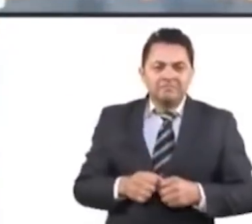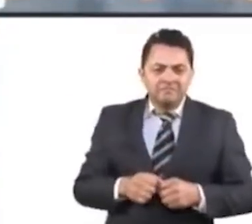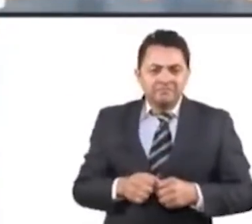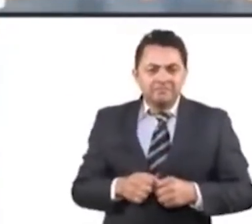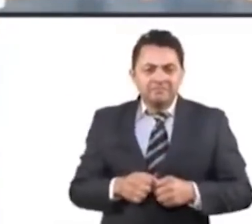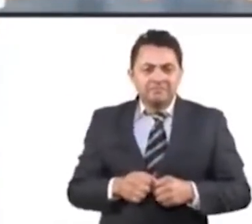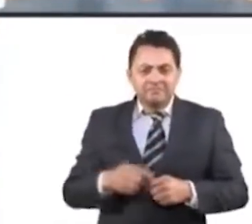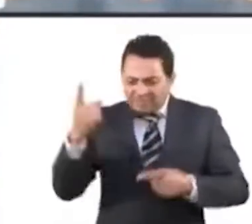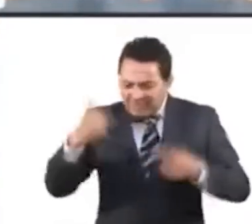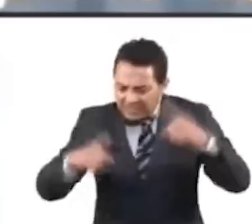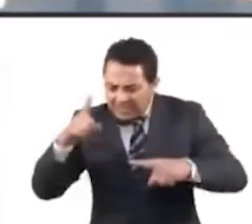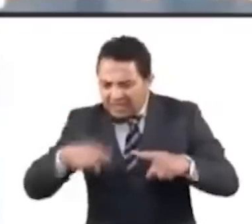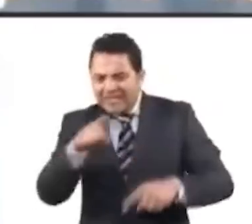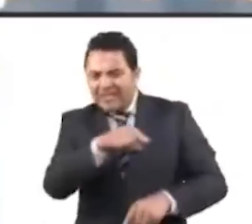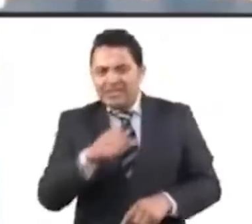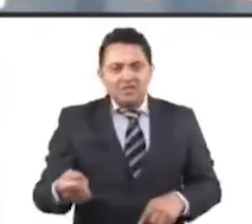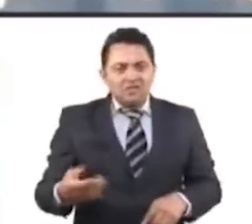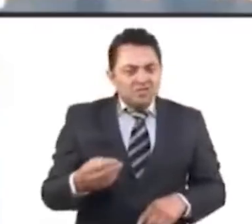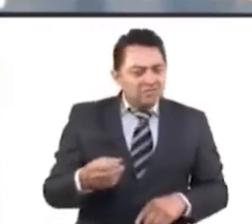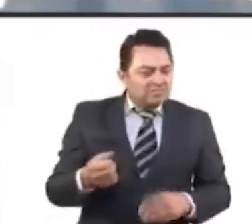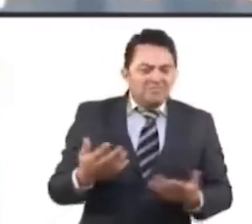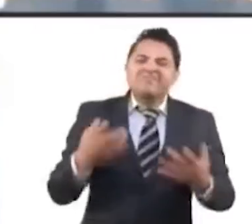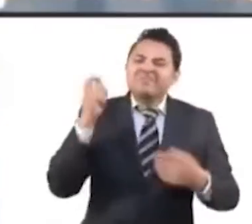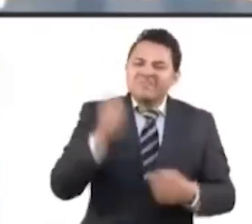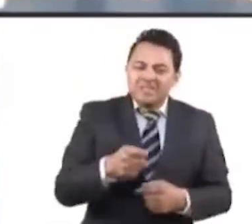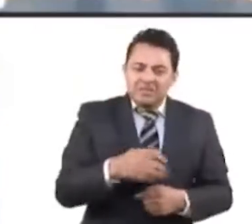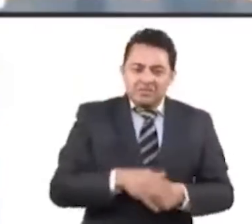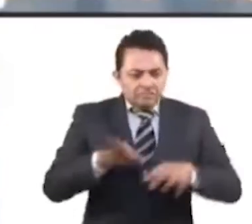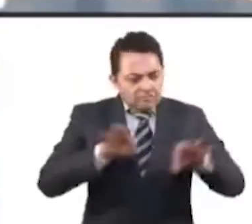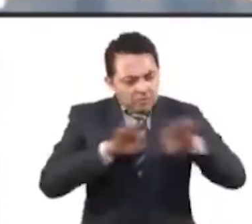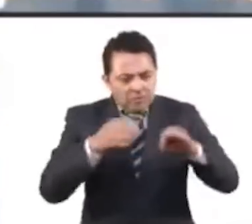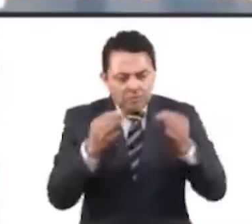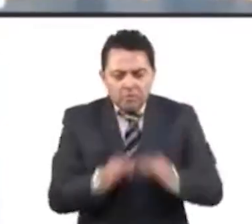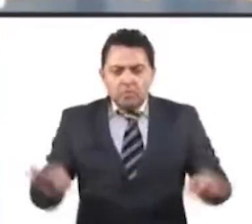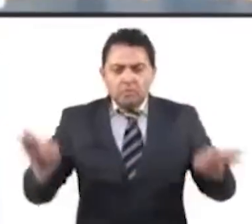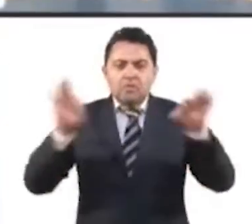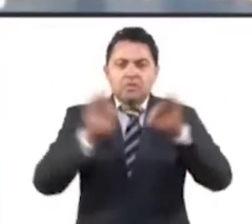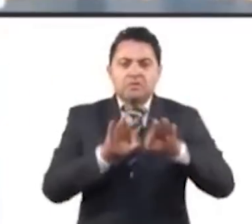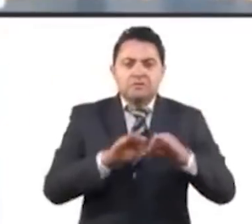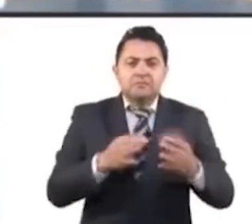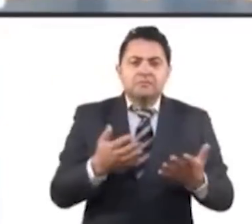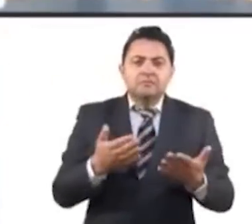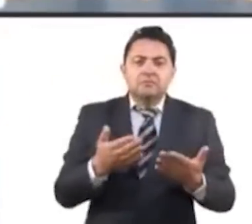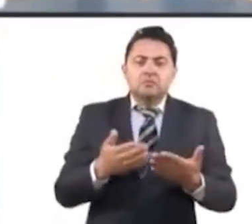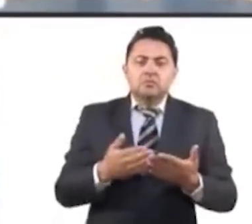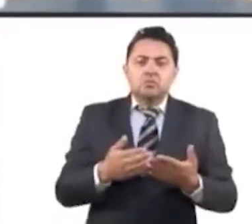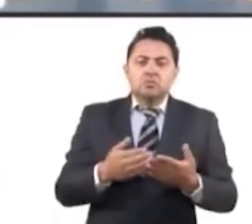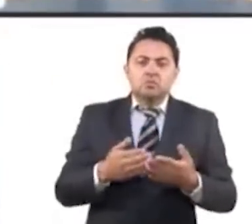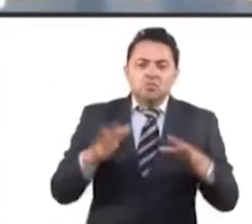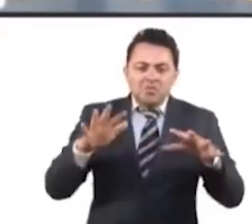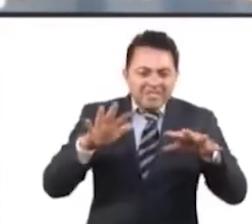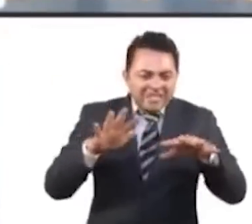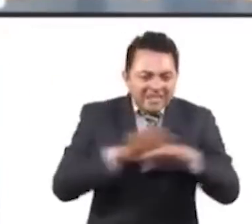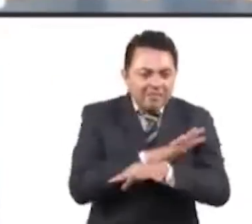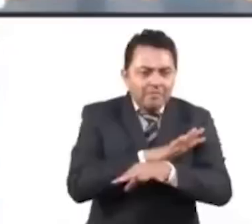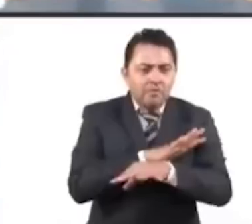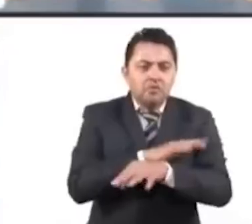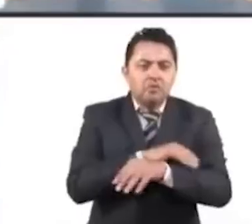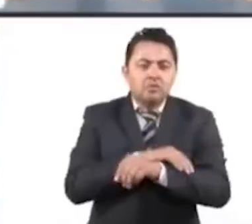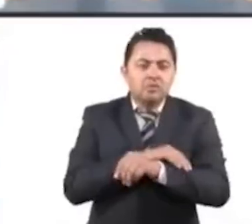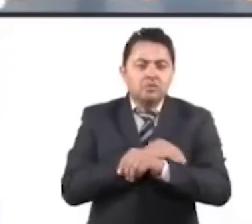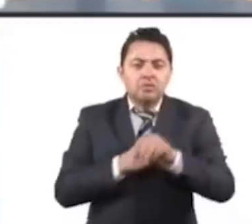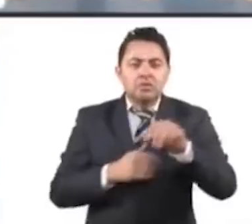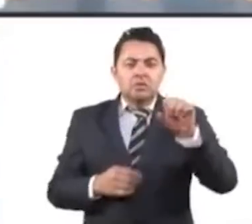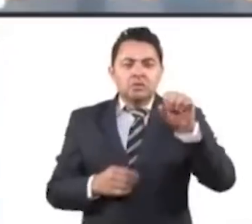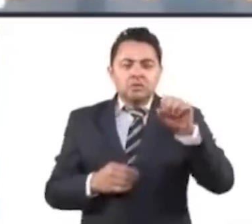Esta rehabilitación consistió, pues, en un trabajo muy importante de un cambio de la